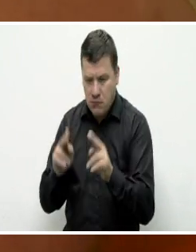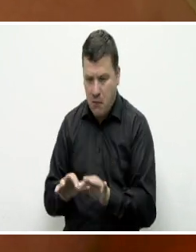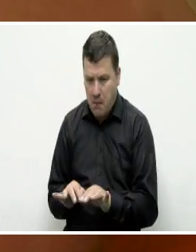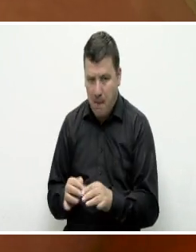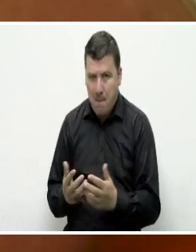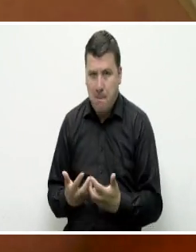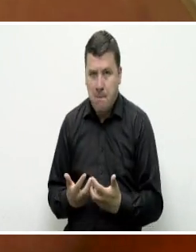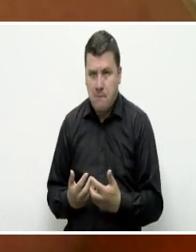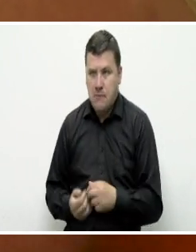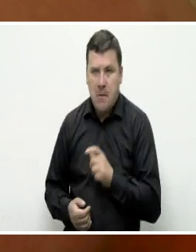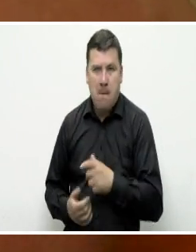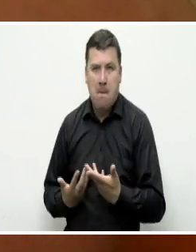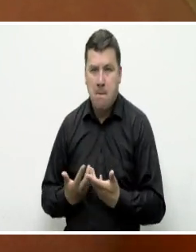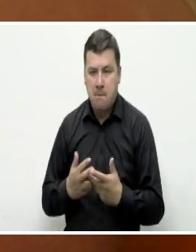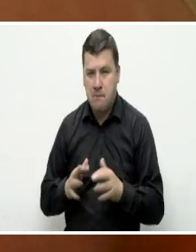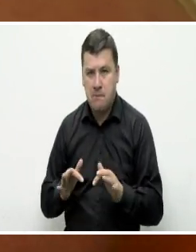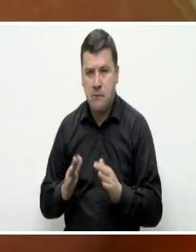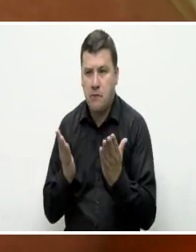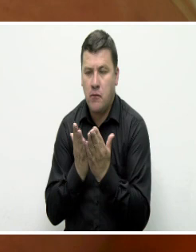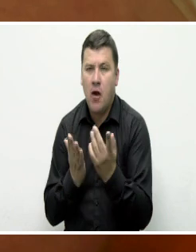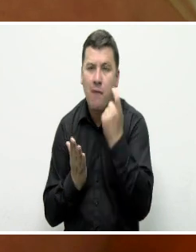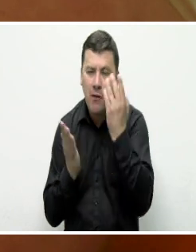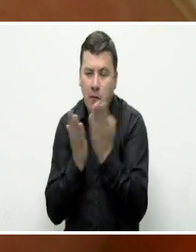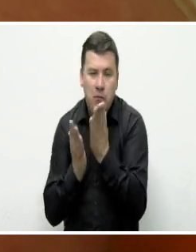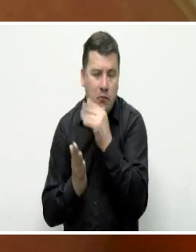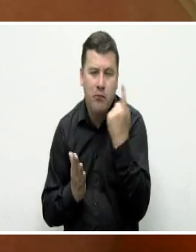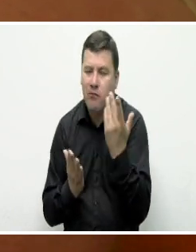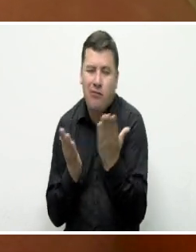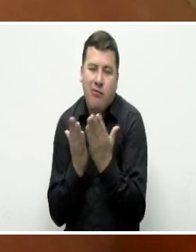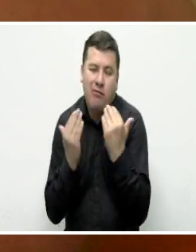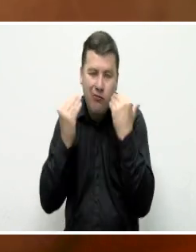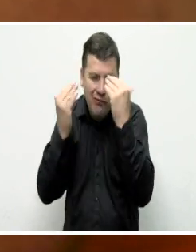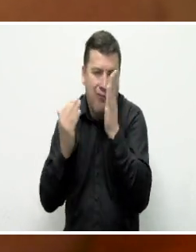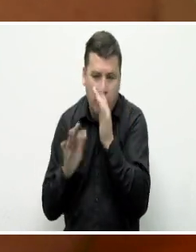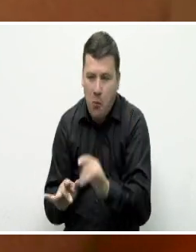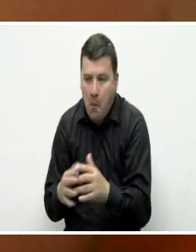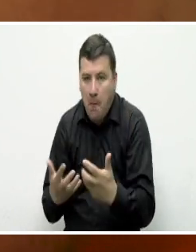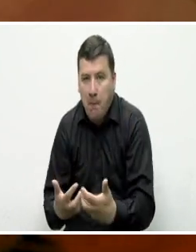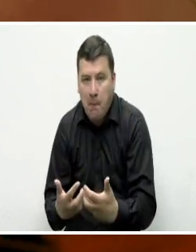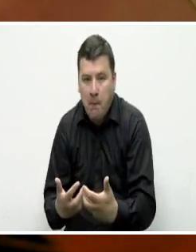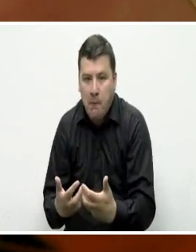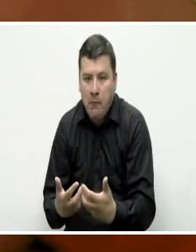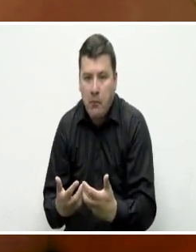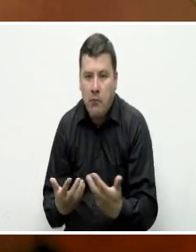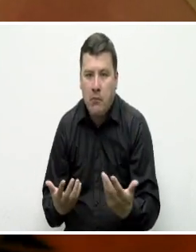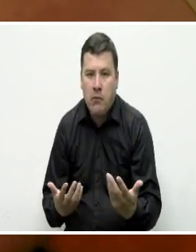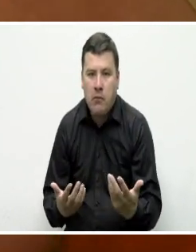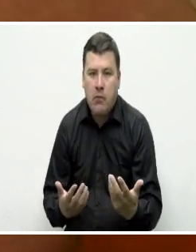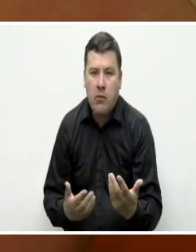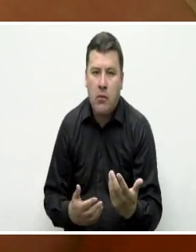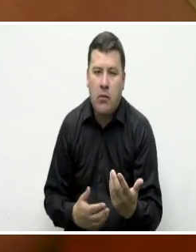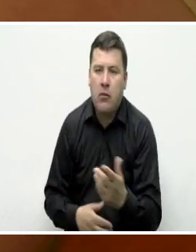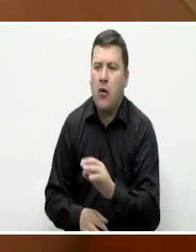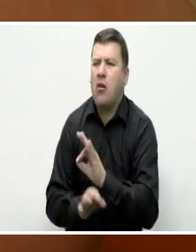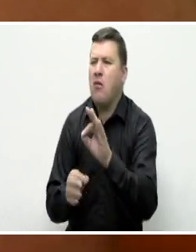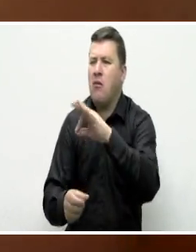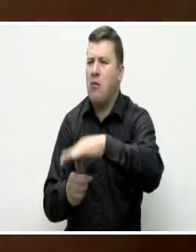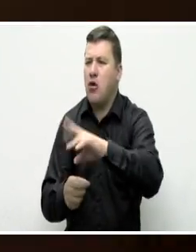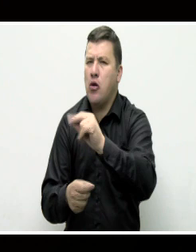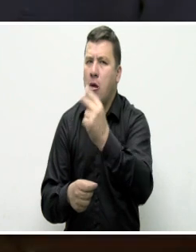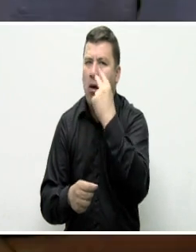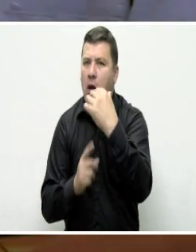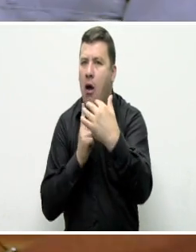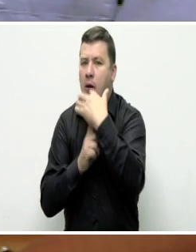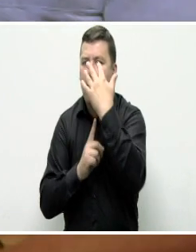porque muchas de ellas tampoco tienen estudio y es muy fácil ir a comprar votos a decirle no, sencillamente usted no vote, que su voto no es